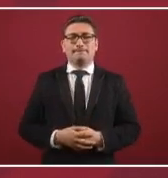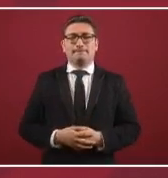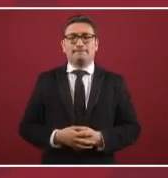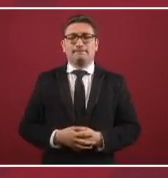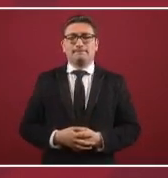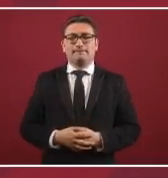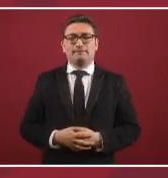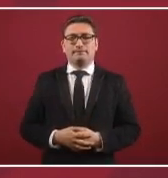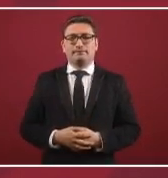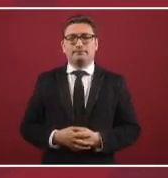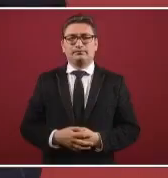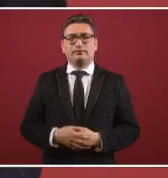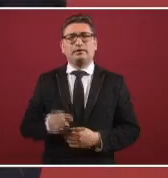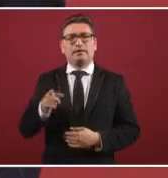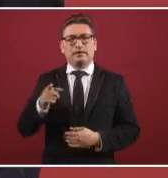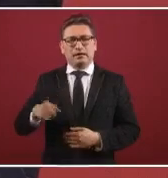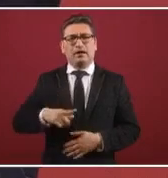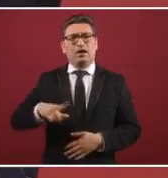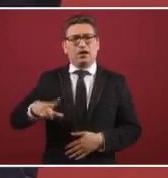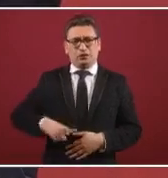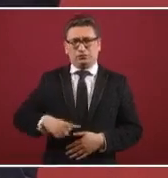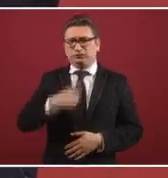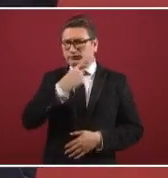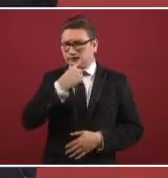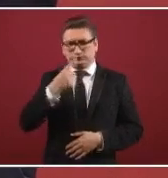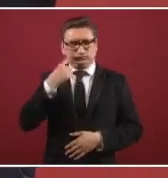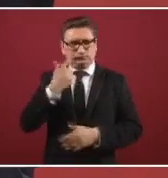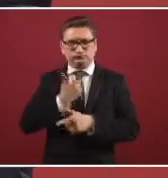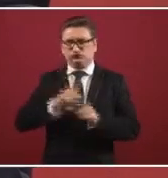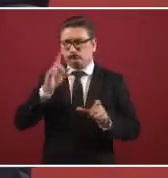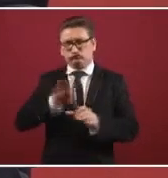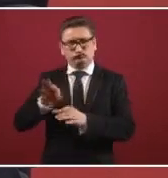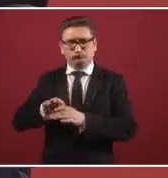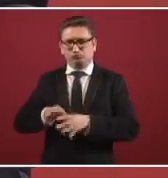con una democracia perfecta,